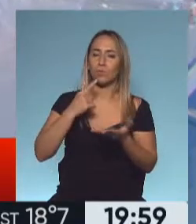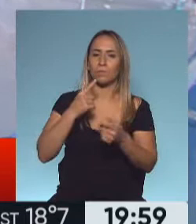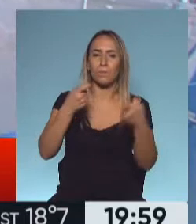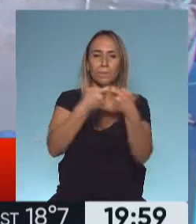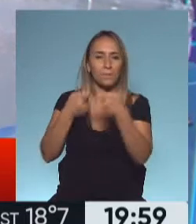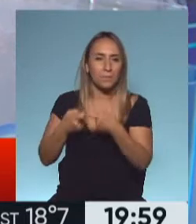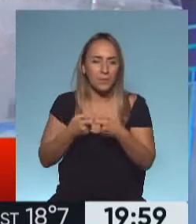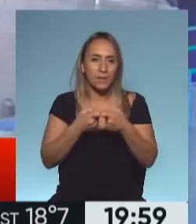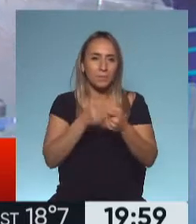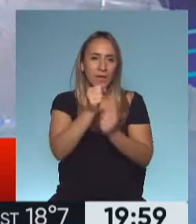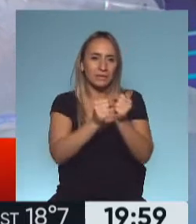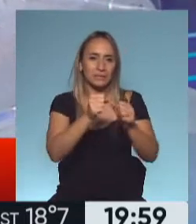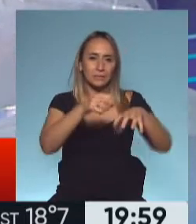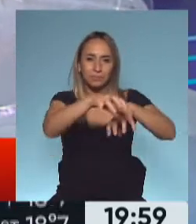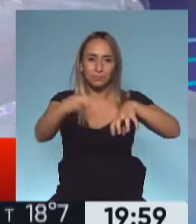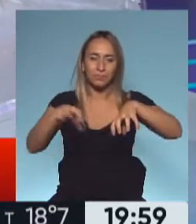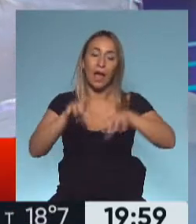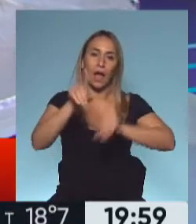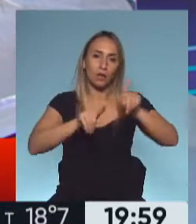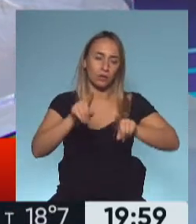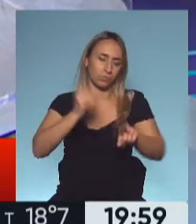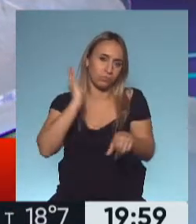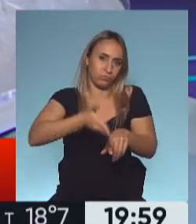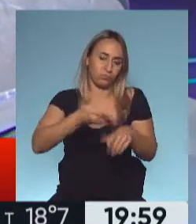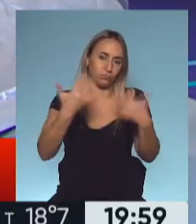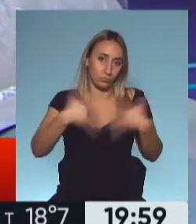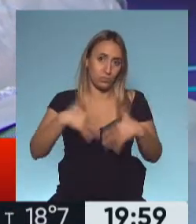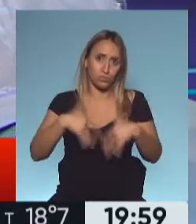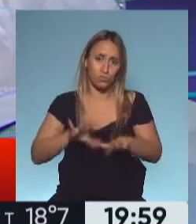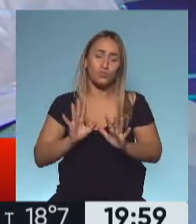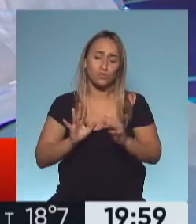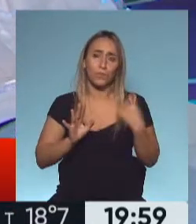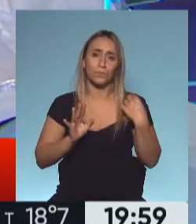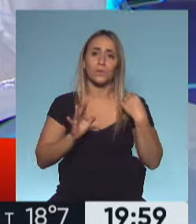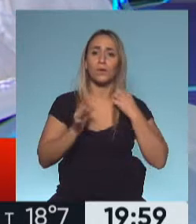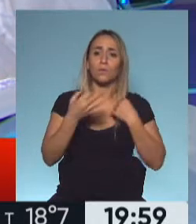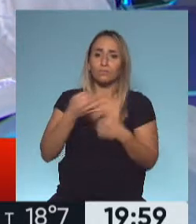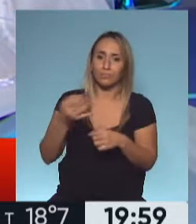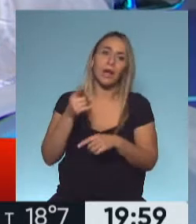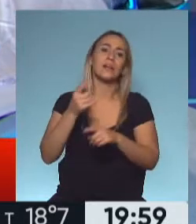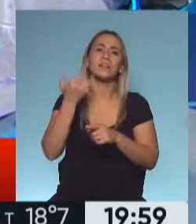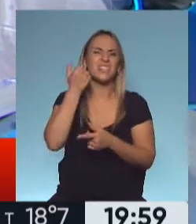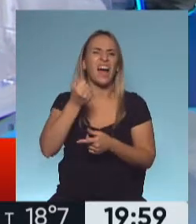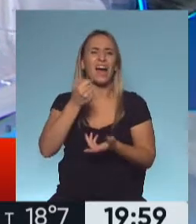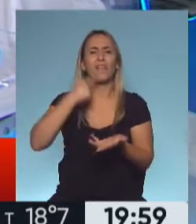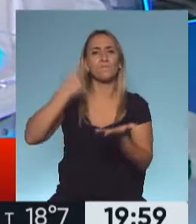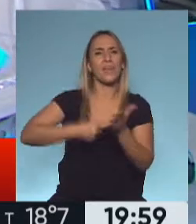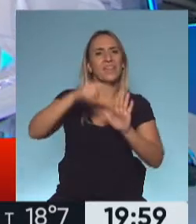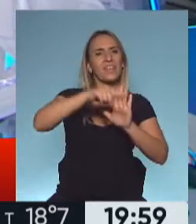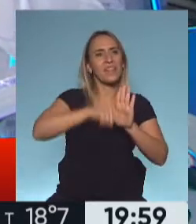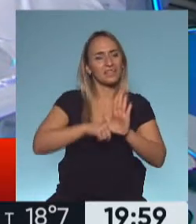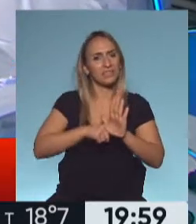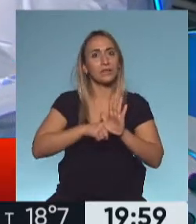empresas, sobre todo de algunos sectores que han sido tan castigados en el último año. Sí, la verdad que se están tomando medidas en forma